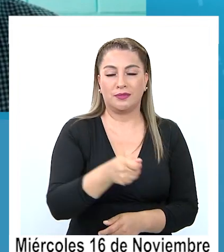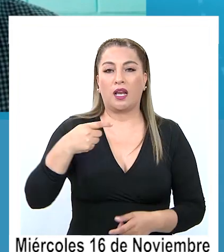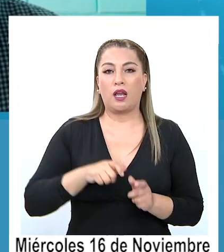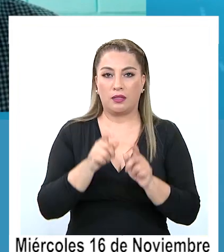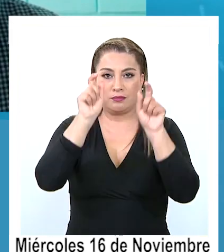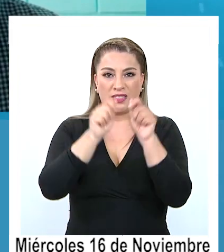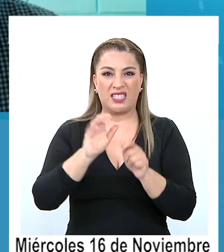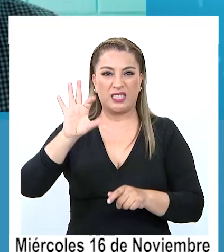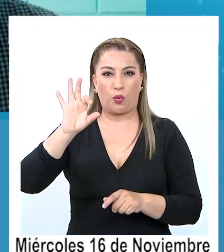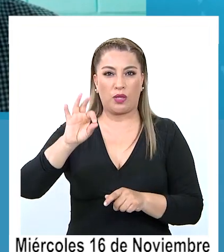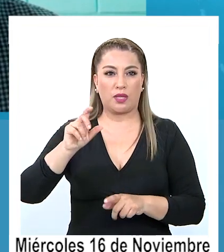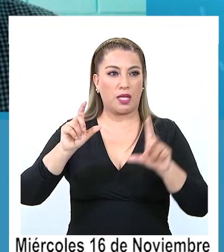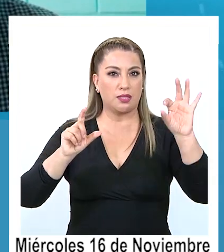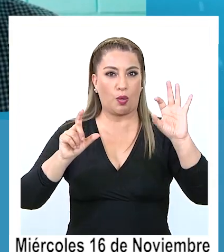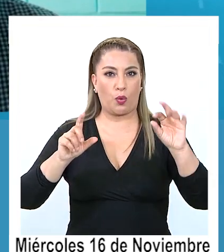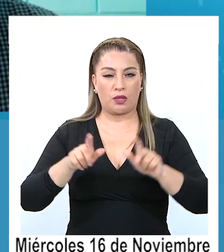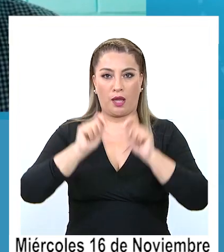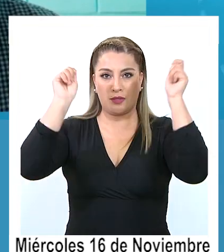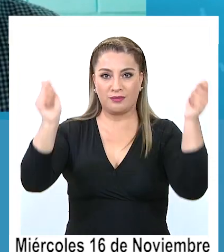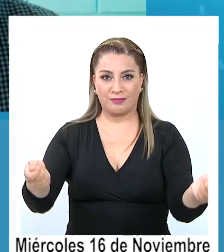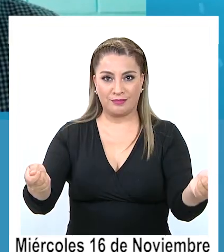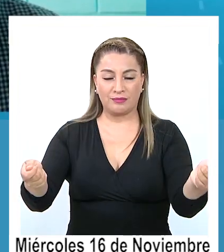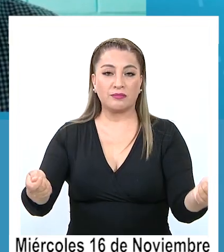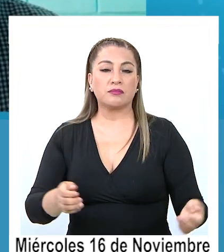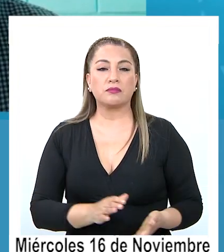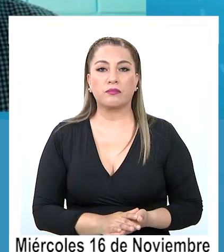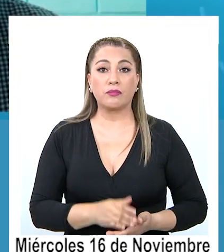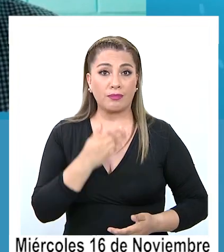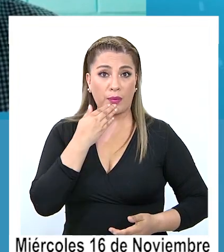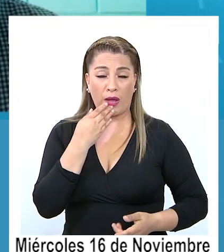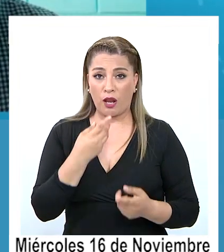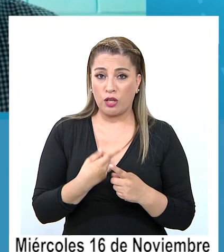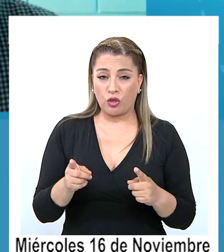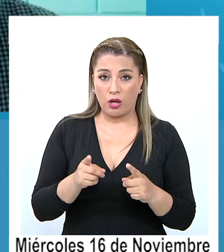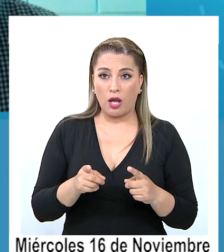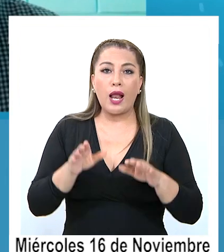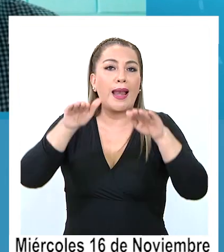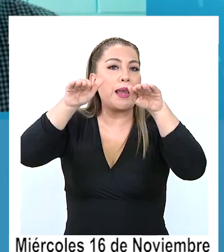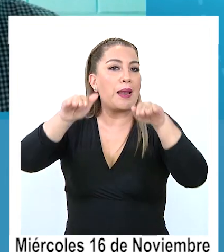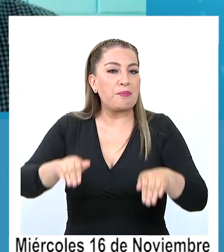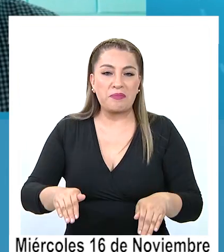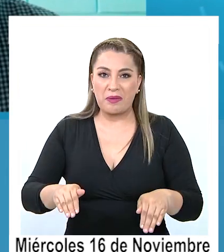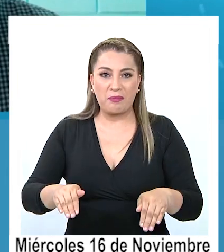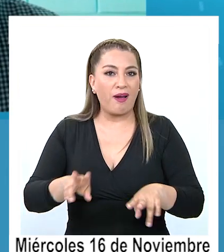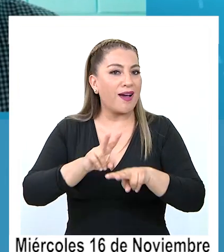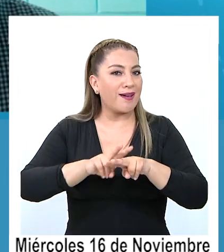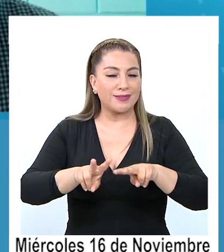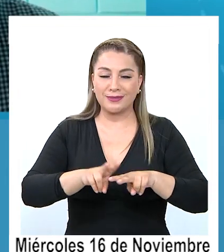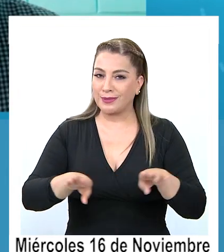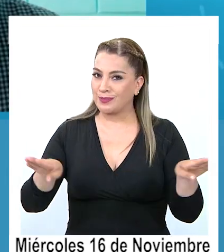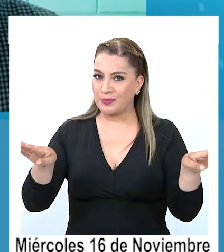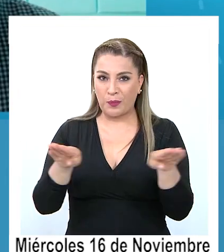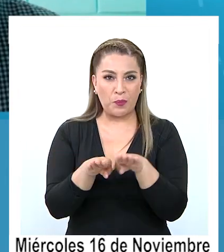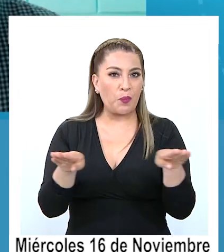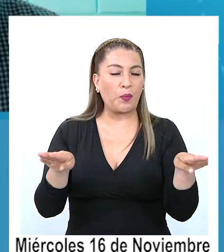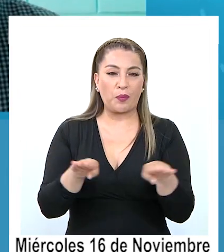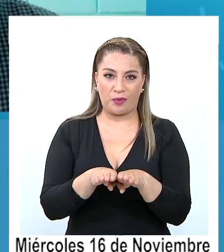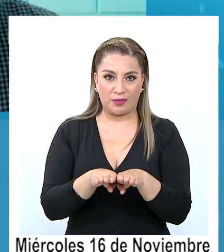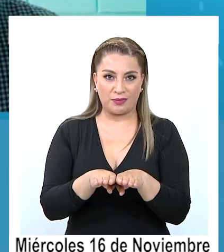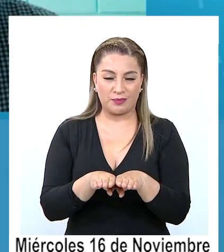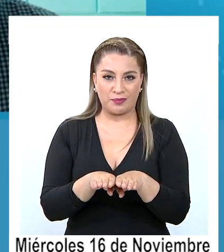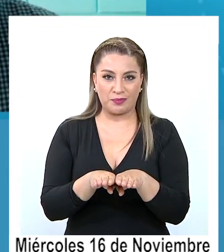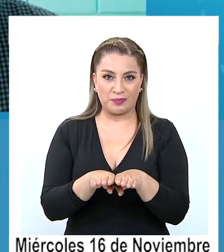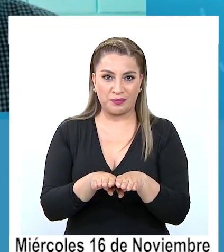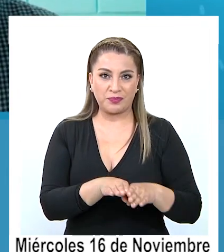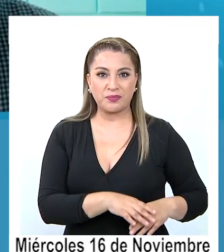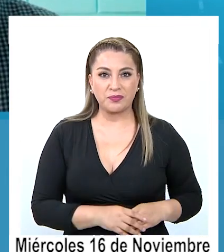deuda, ¿cierto? Claro. Y además, todos los demás que están obligados a hacer estas retenciones, a obligar a no, a, ¿cierto? A no